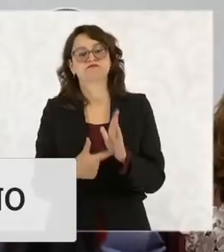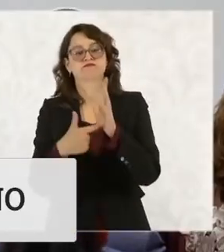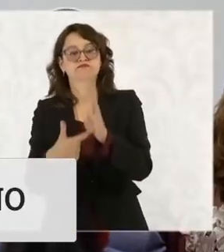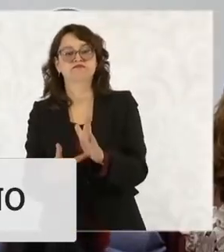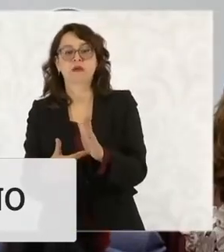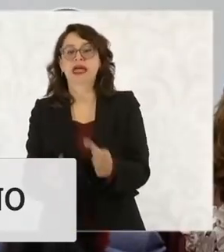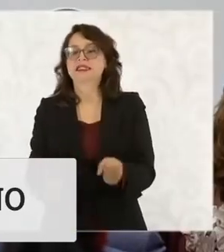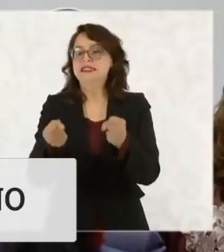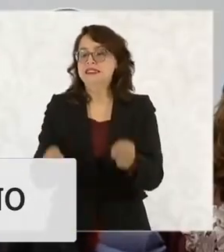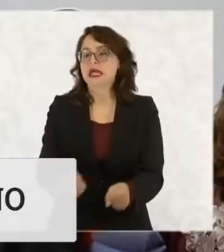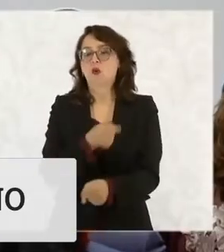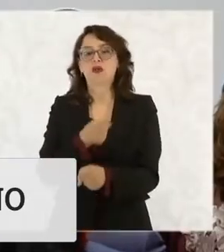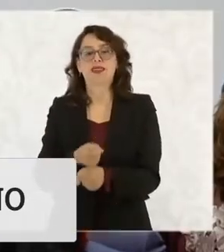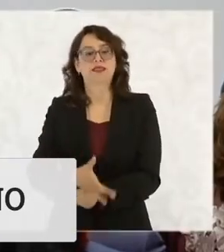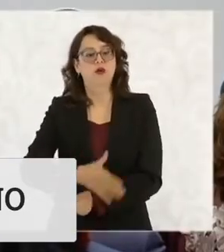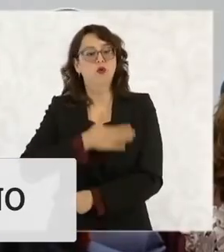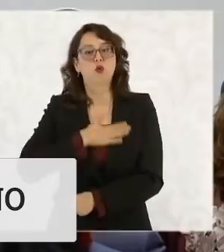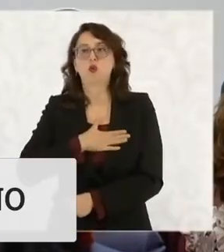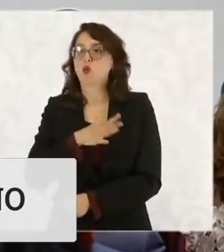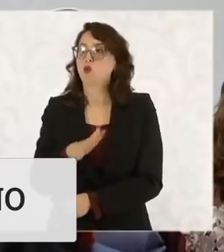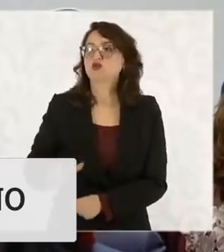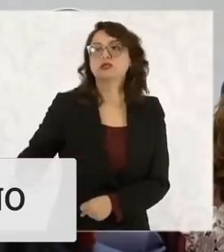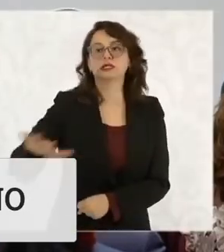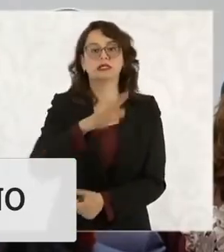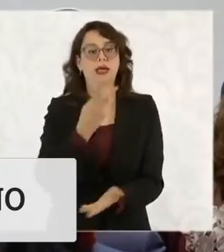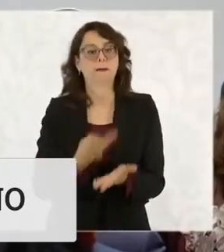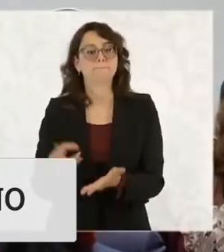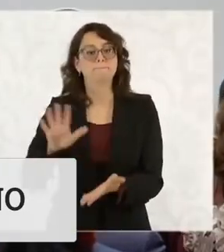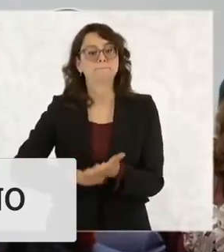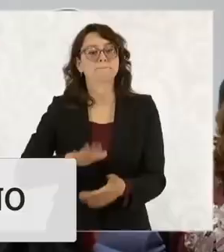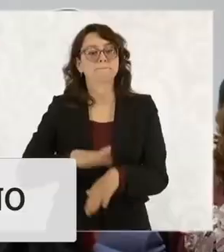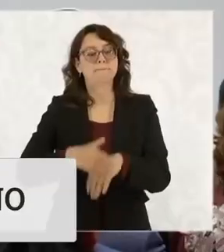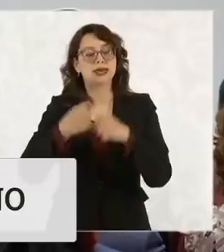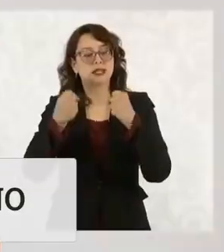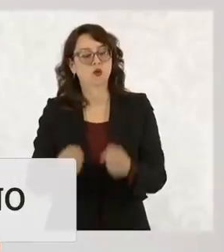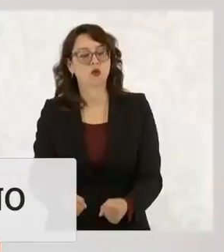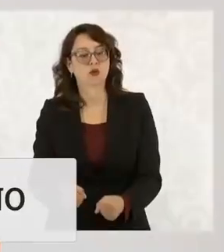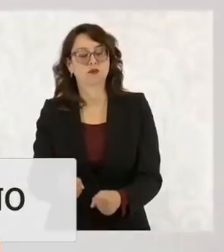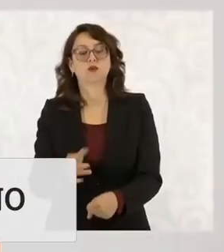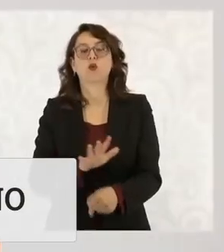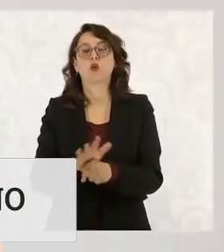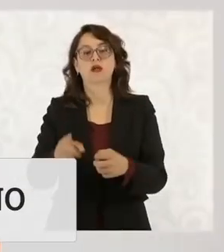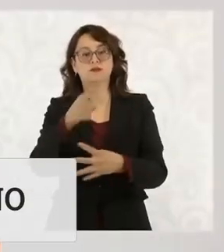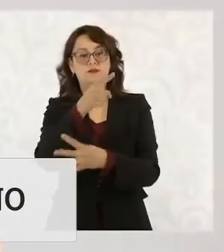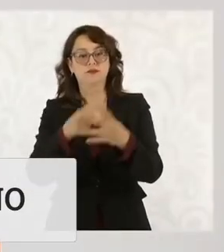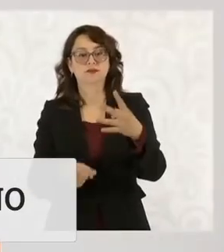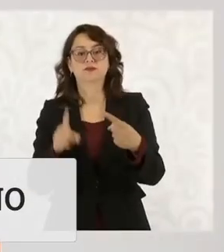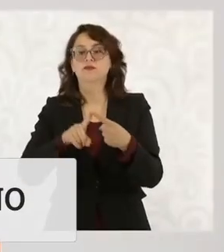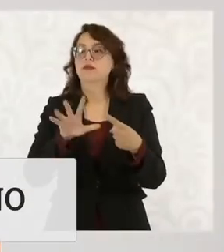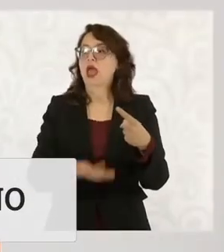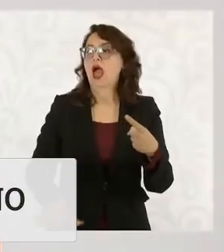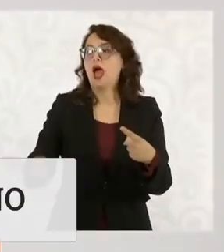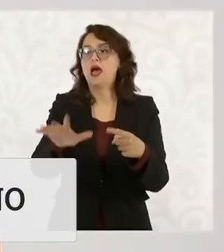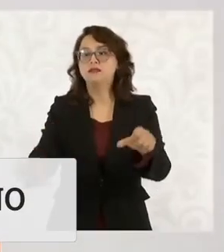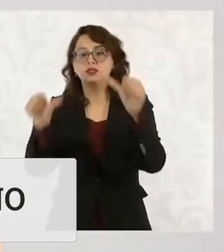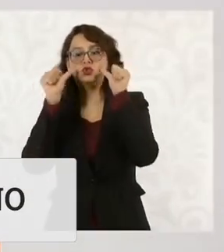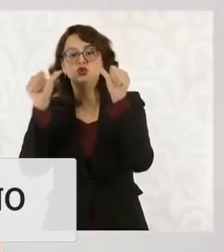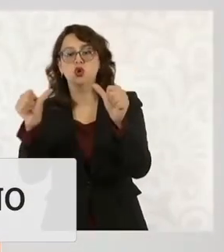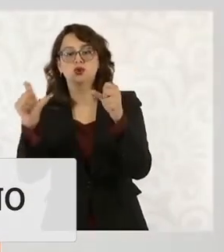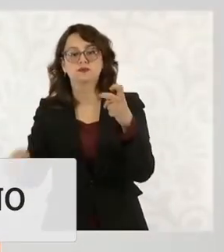de seguridad y justicia. Contempla 4 ejes: atención a las